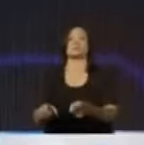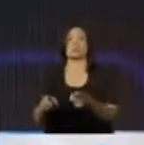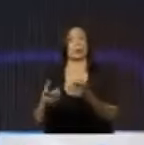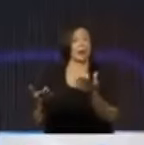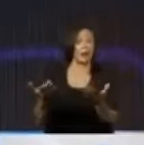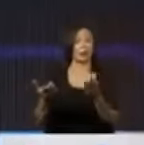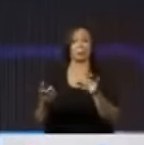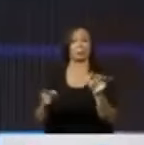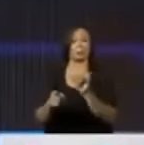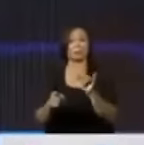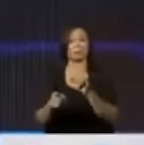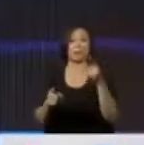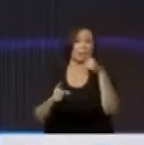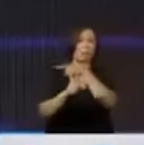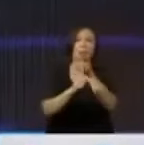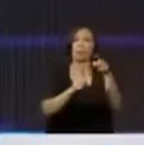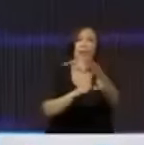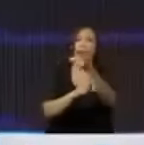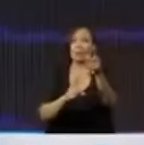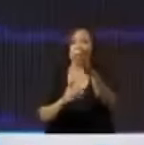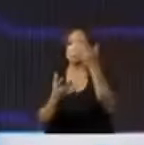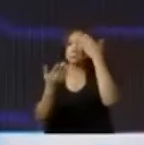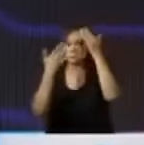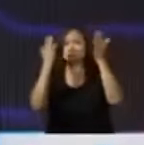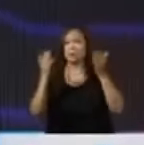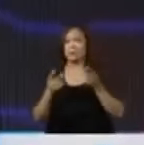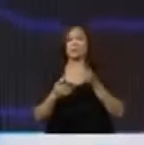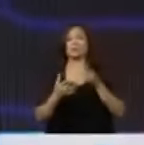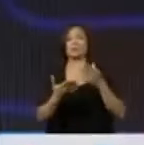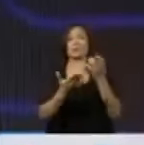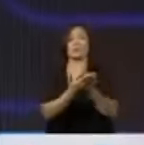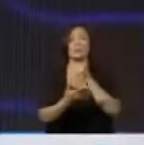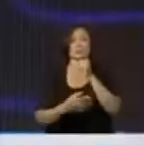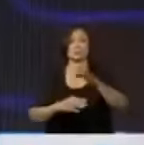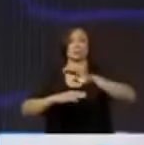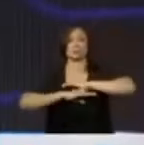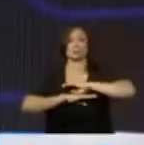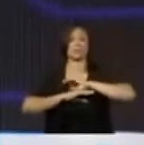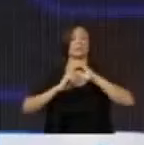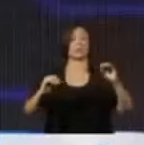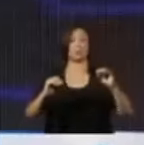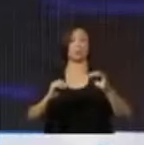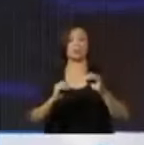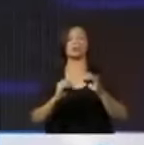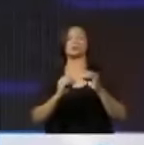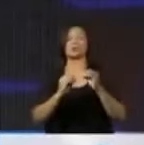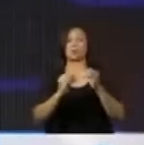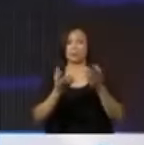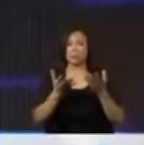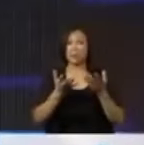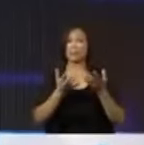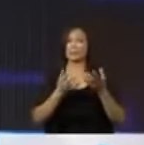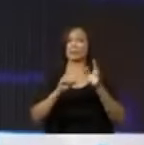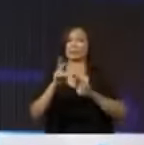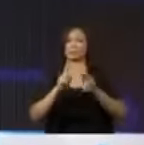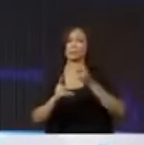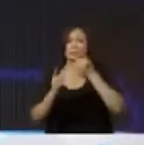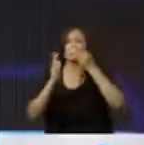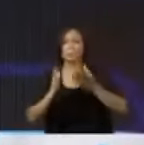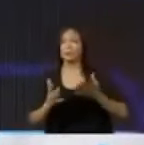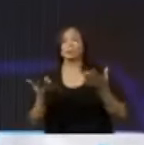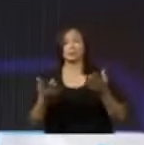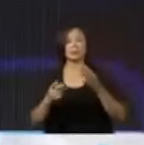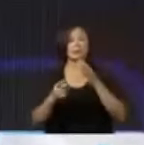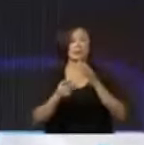que un poco ha ocurrido. Medio desorientado está el gobierno y no ha logrado satisfacer ninguna de las aspiraciones que tiene el pueblo dominicano.